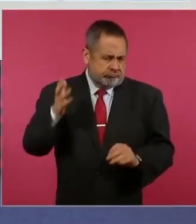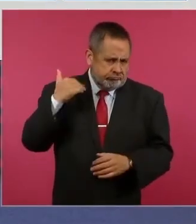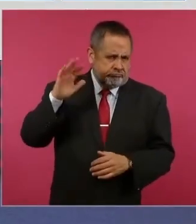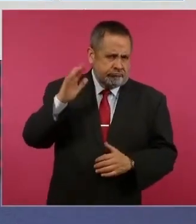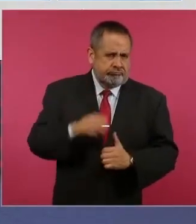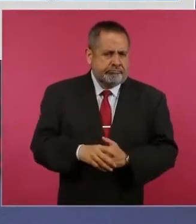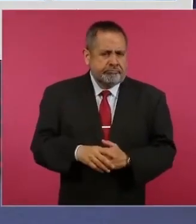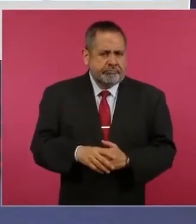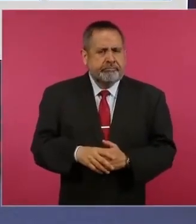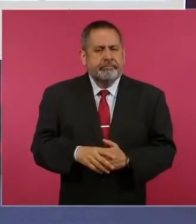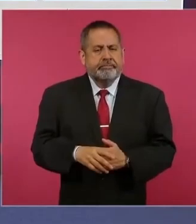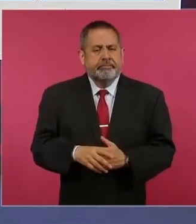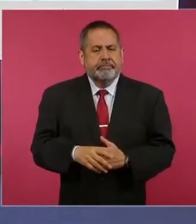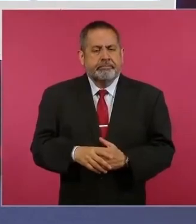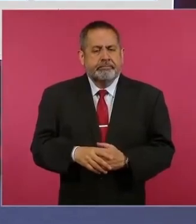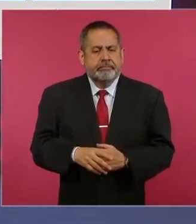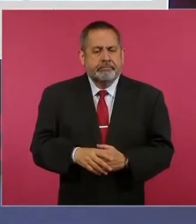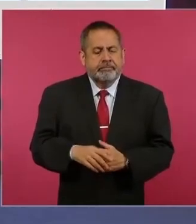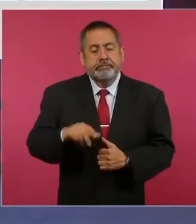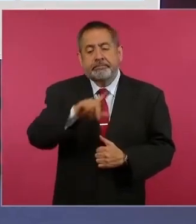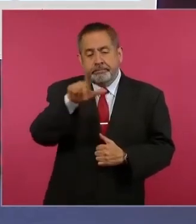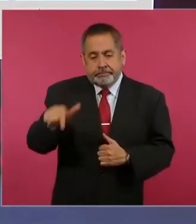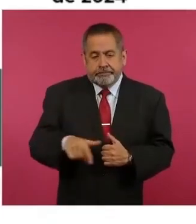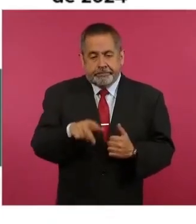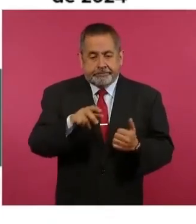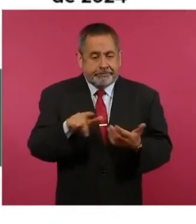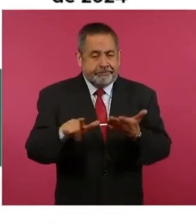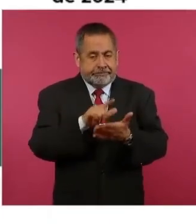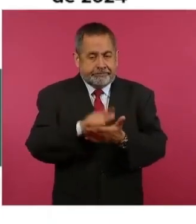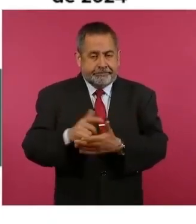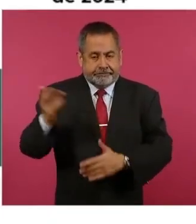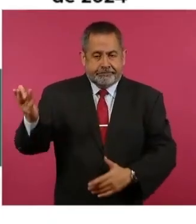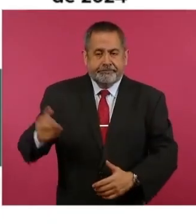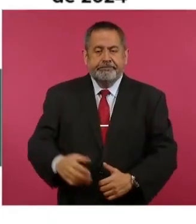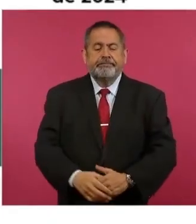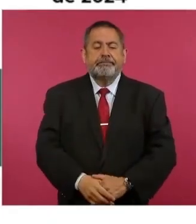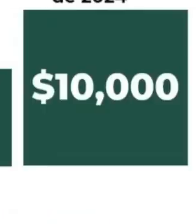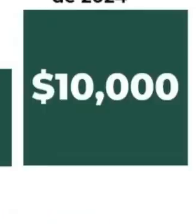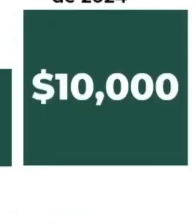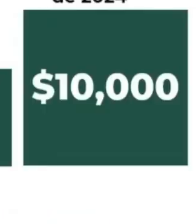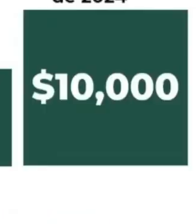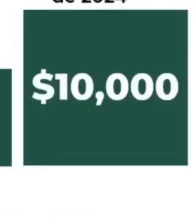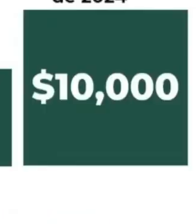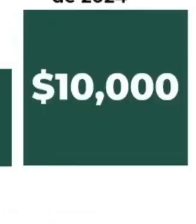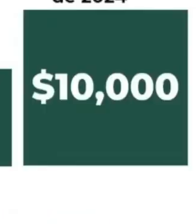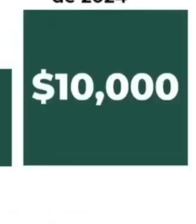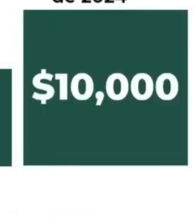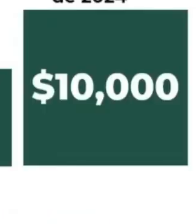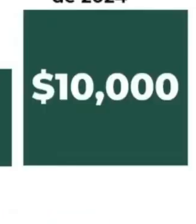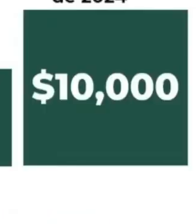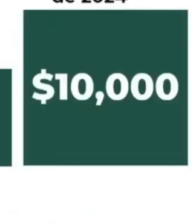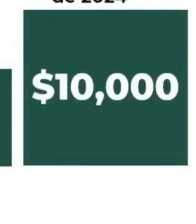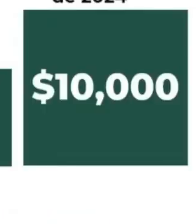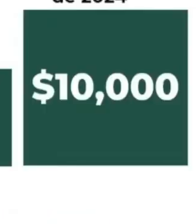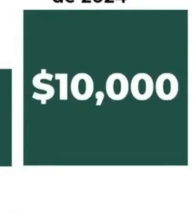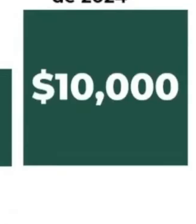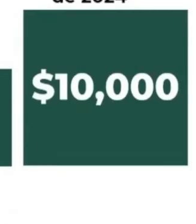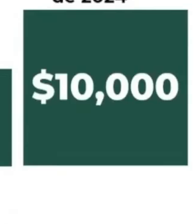Miren la pensión por las reformas de Zedillo y de Calderón. El que ganaba